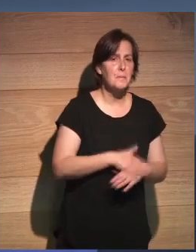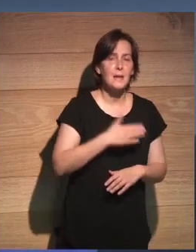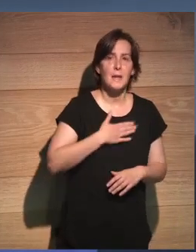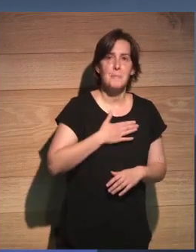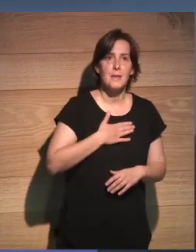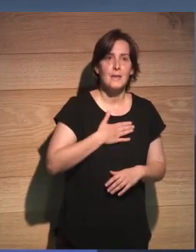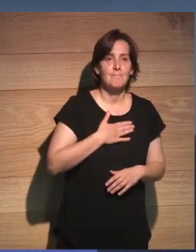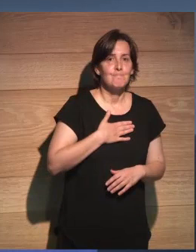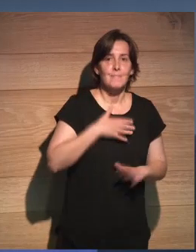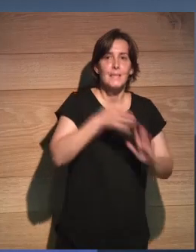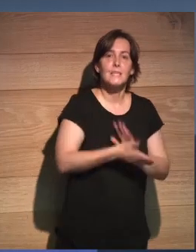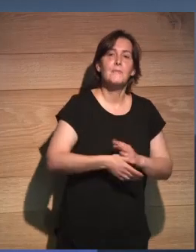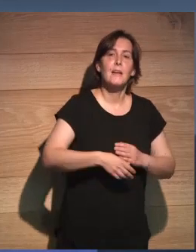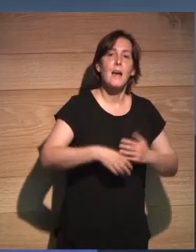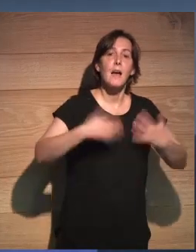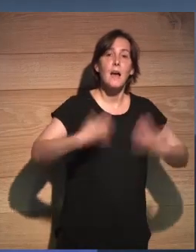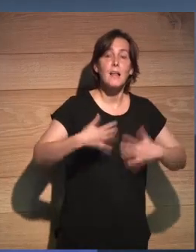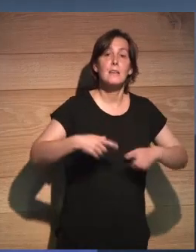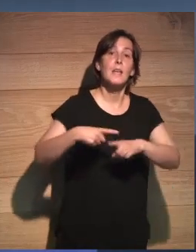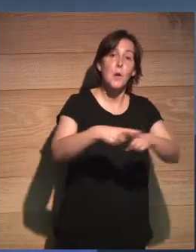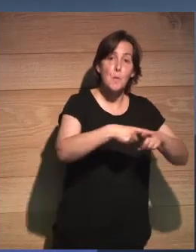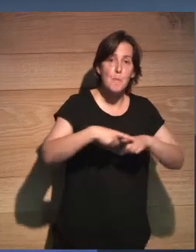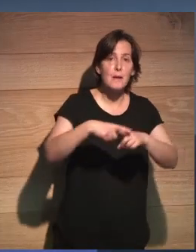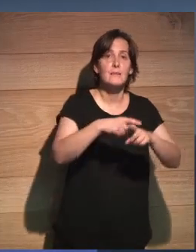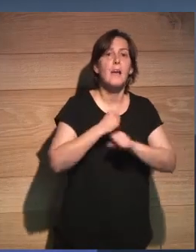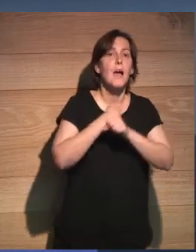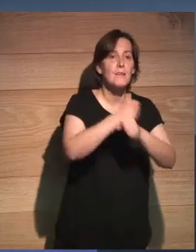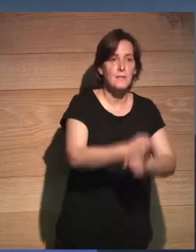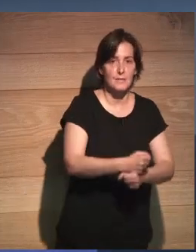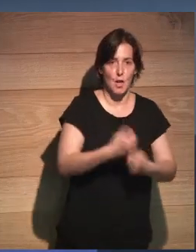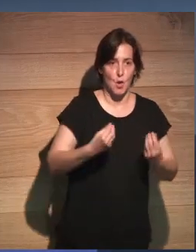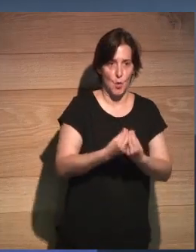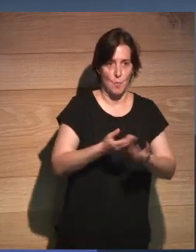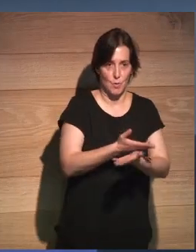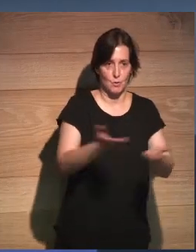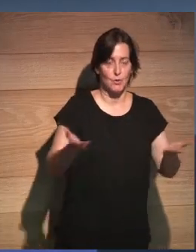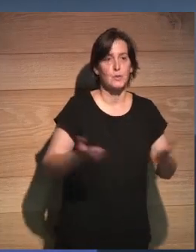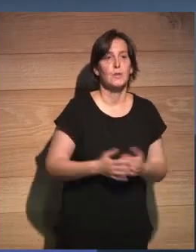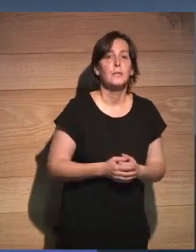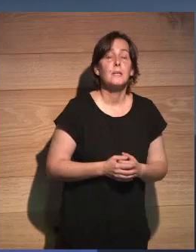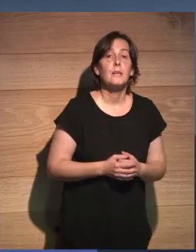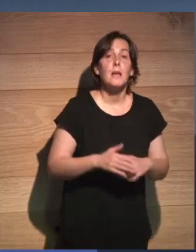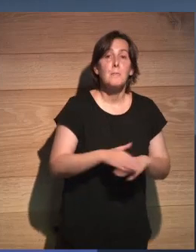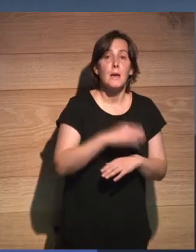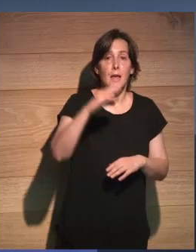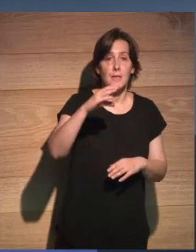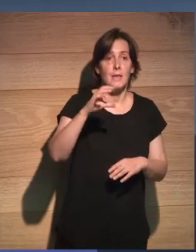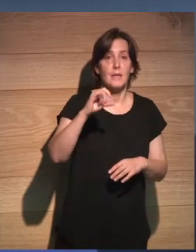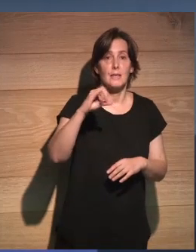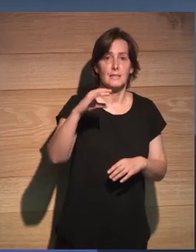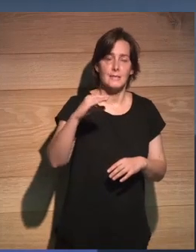gran alegría compartir este aniversario con todos vosotros. Para el CSIC, como